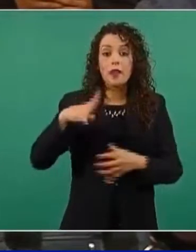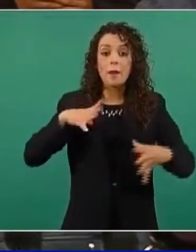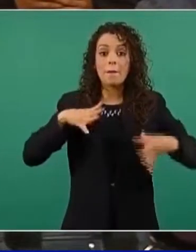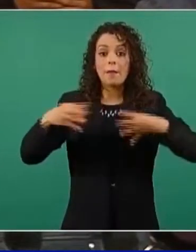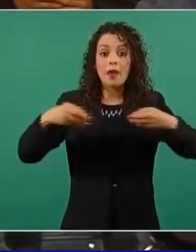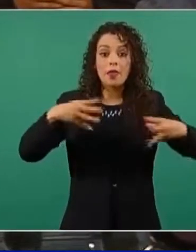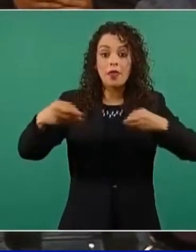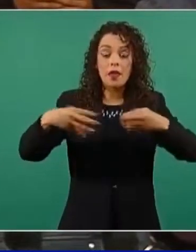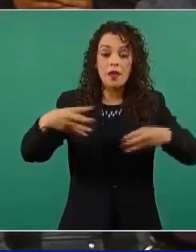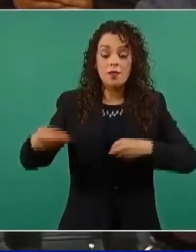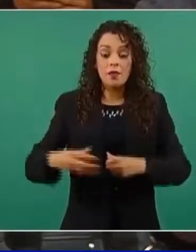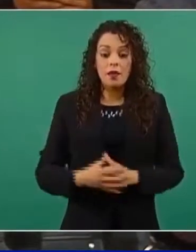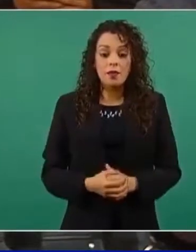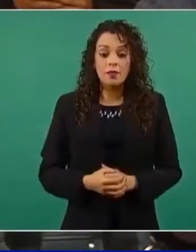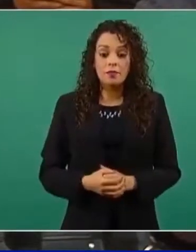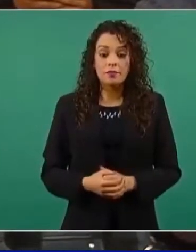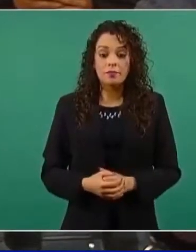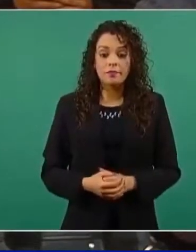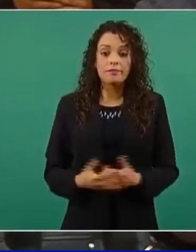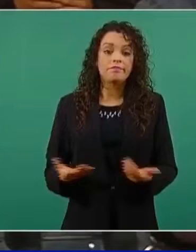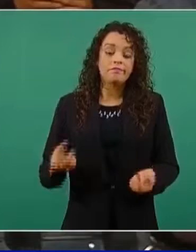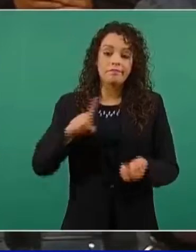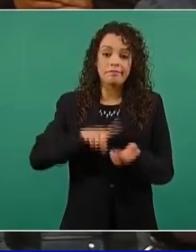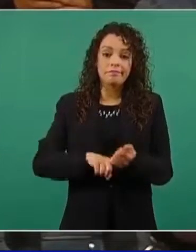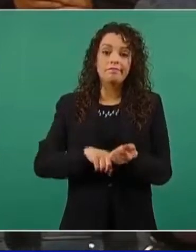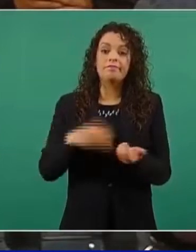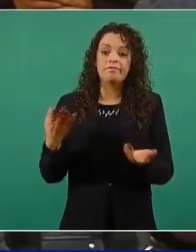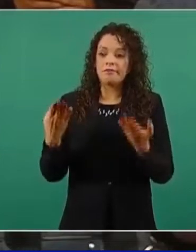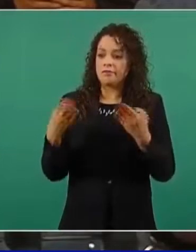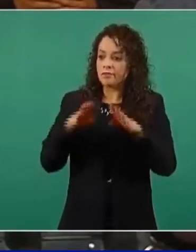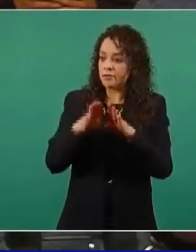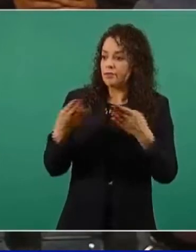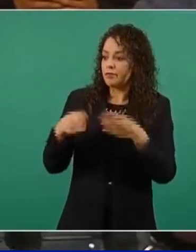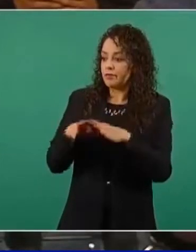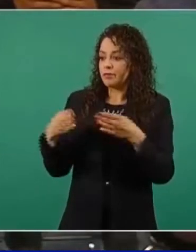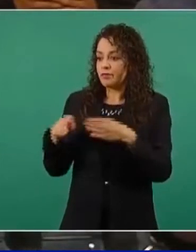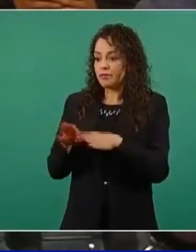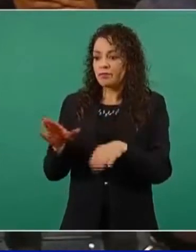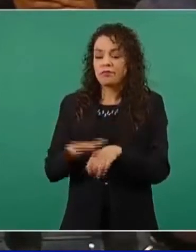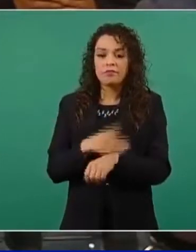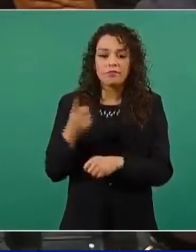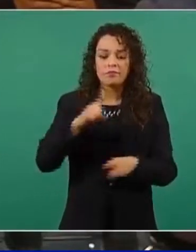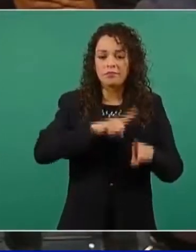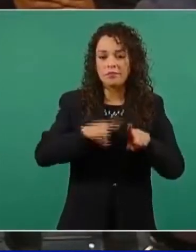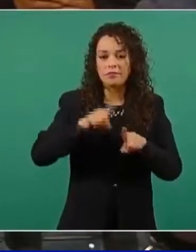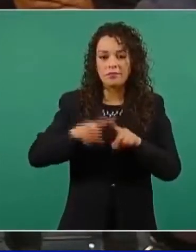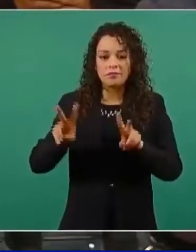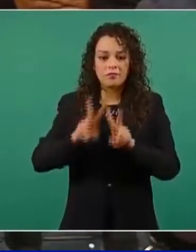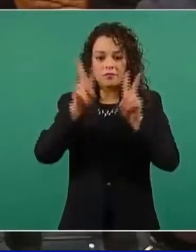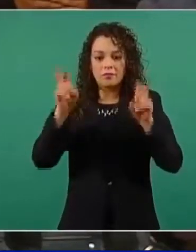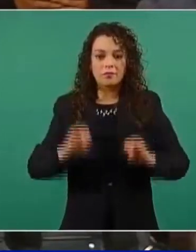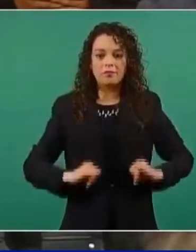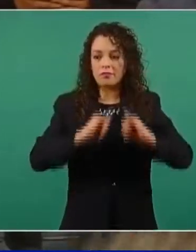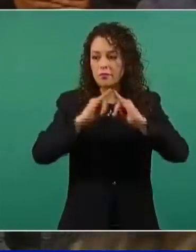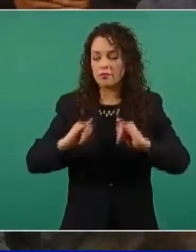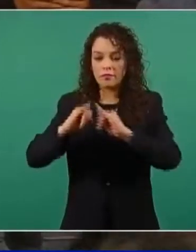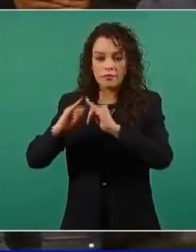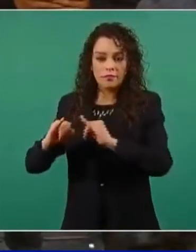toda la paralización del sistema judicial, de la persecución del delito, etcétera, de las